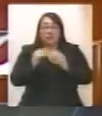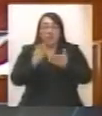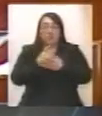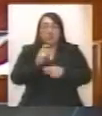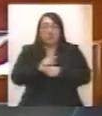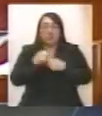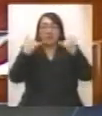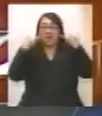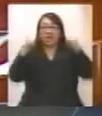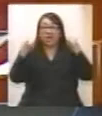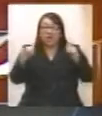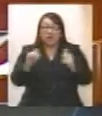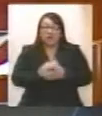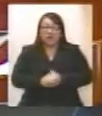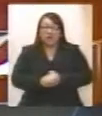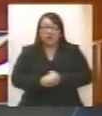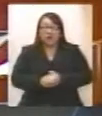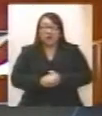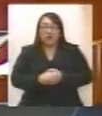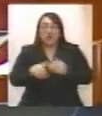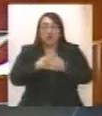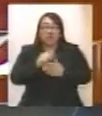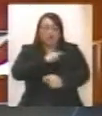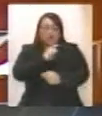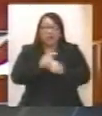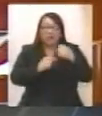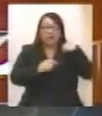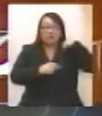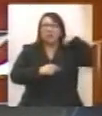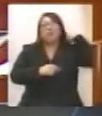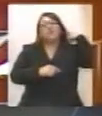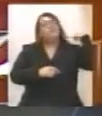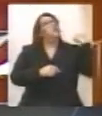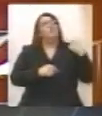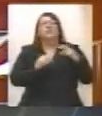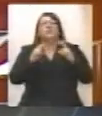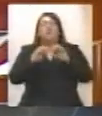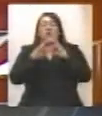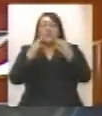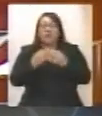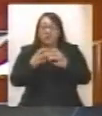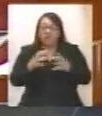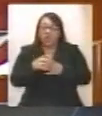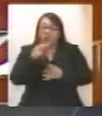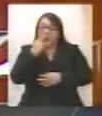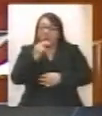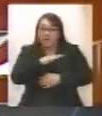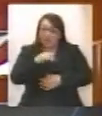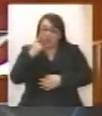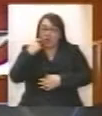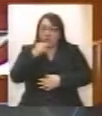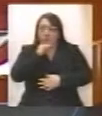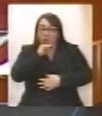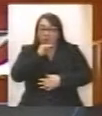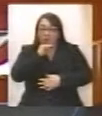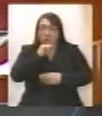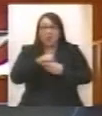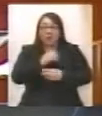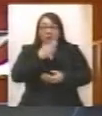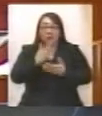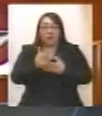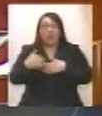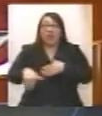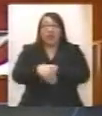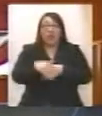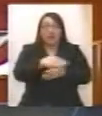educación y recreación, al fortalecimiento de los vínculos familiares de niños, niñas y adolescentes en situación de